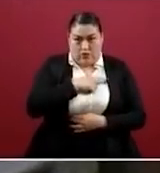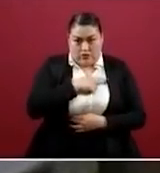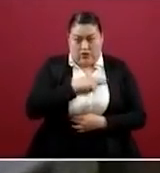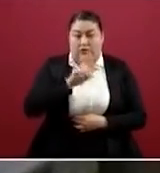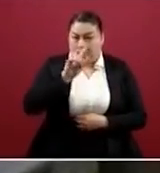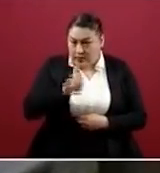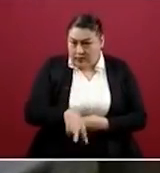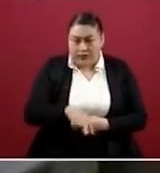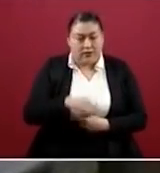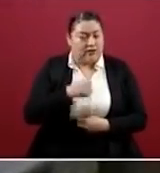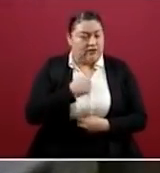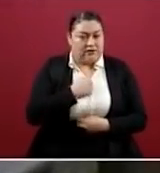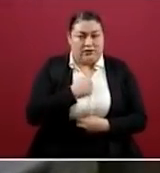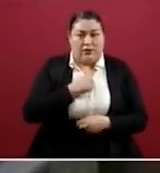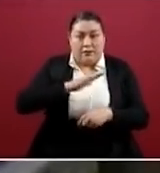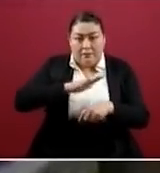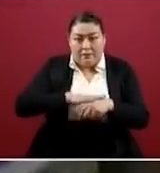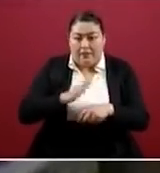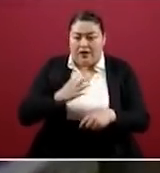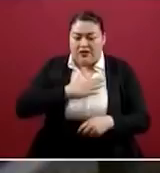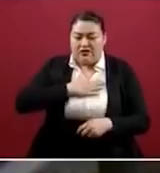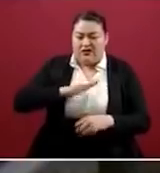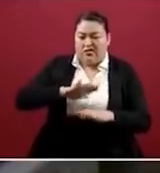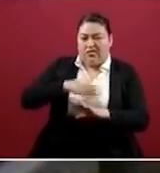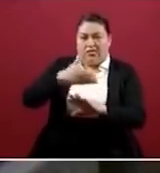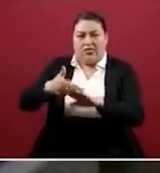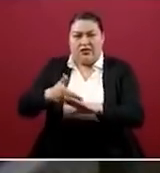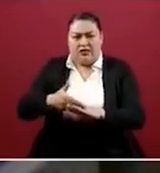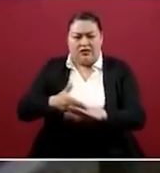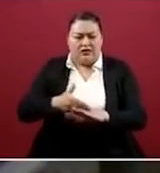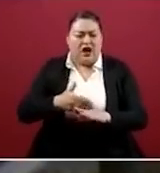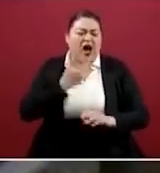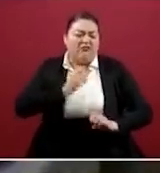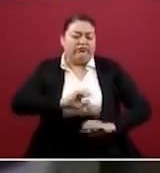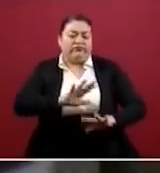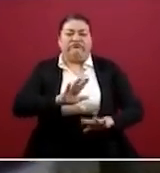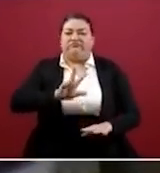vamos a tolerar una injusticia,